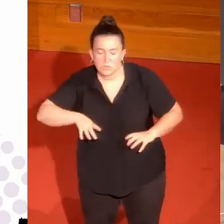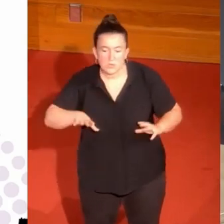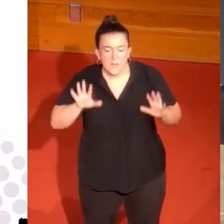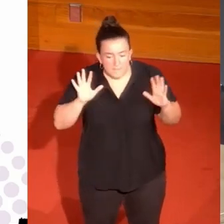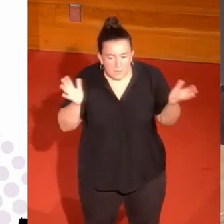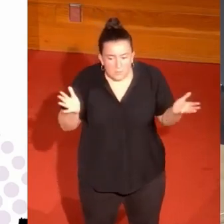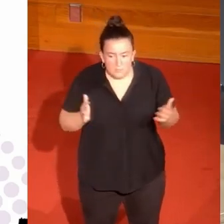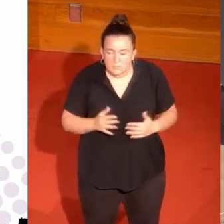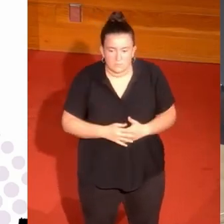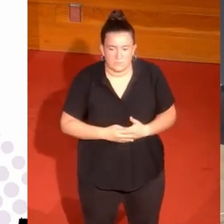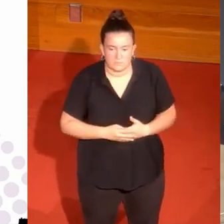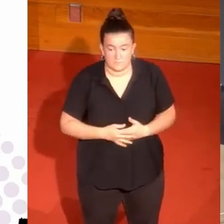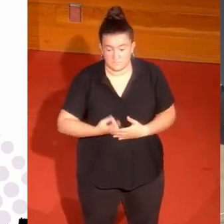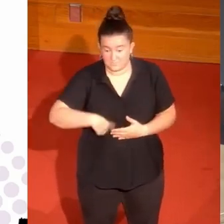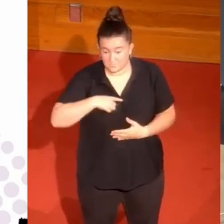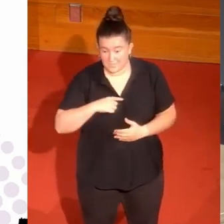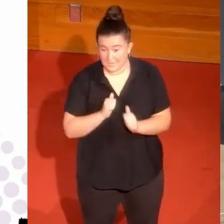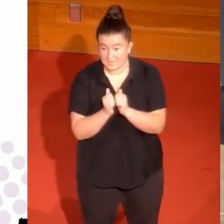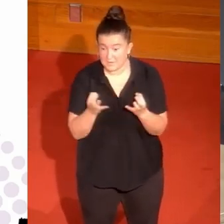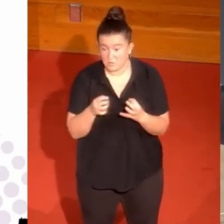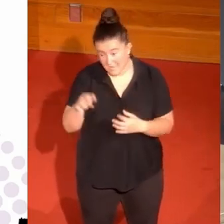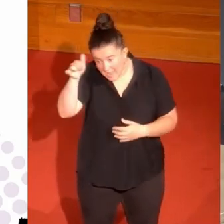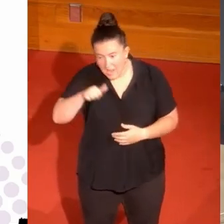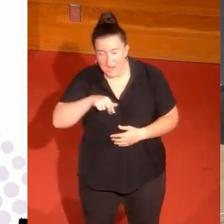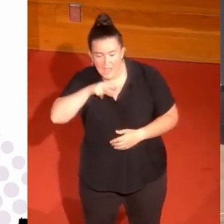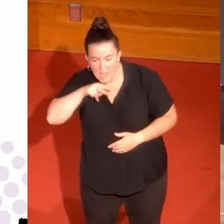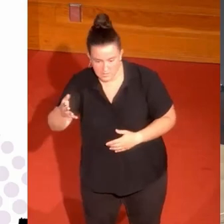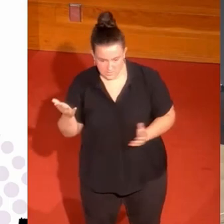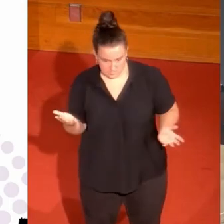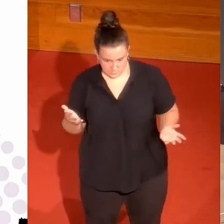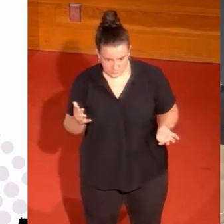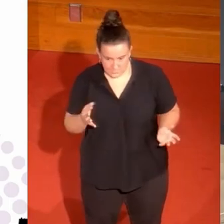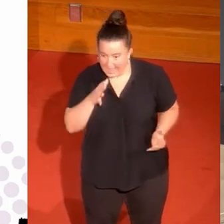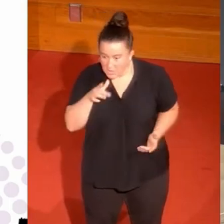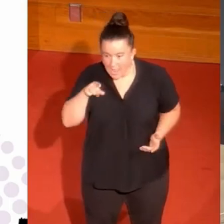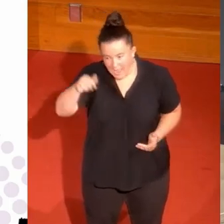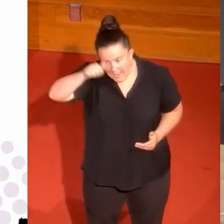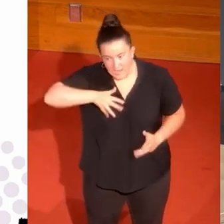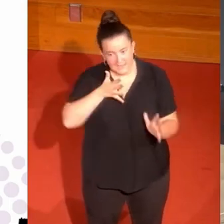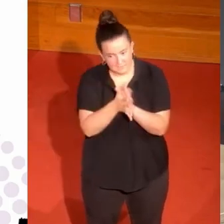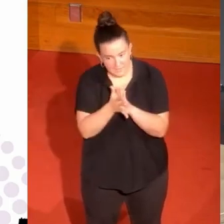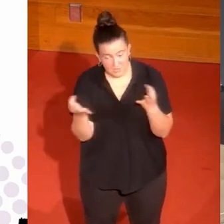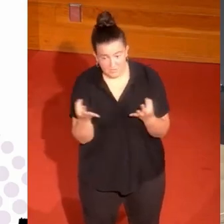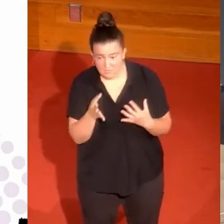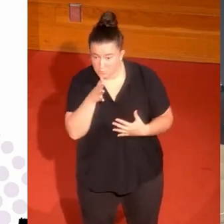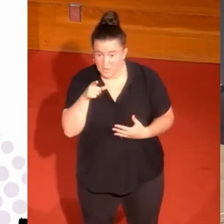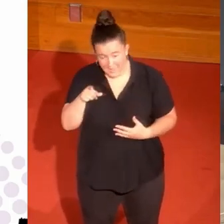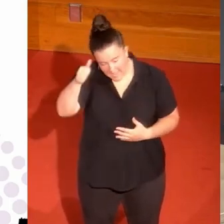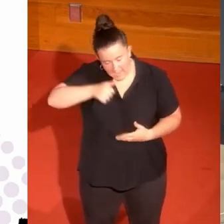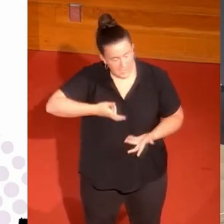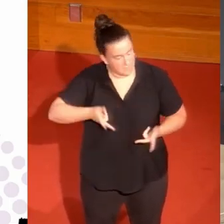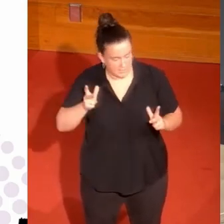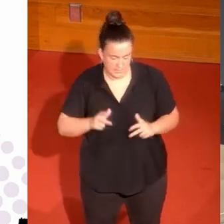nos nos lo que estamos esperando Es que él hable él ahora es quien tiene que dar las explicaciones ya que está en libertad